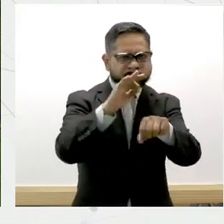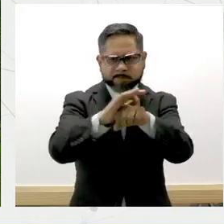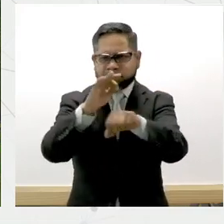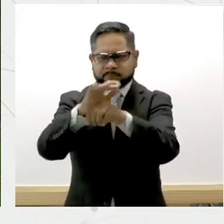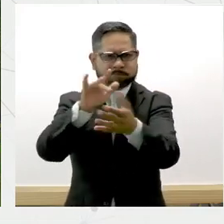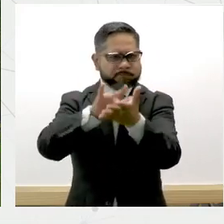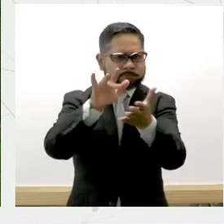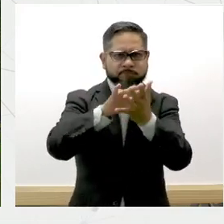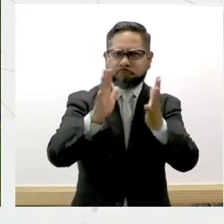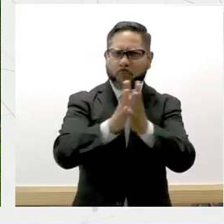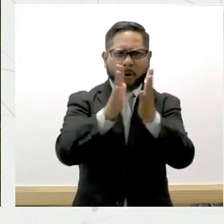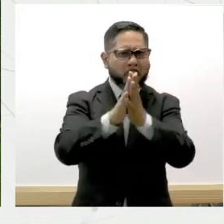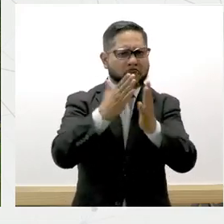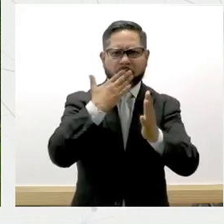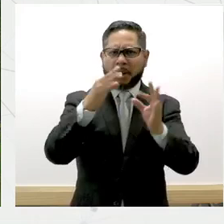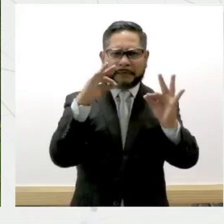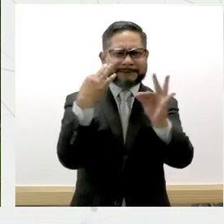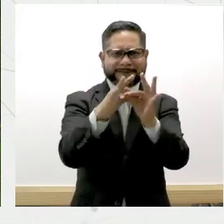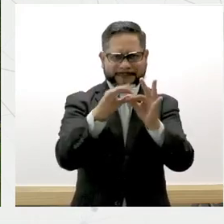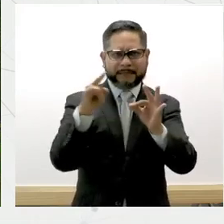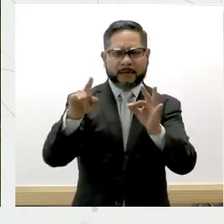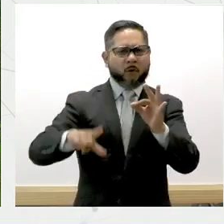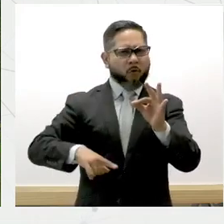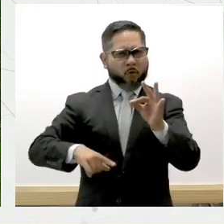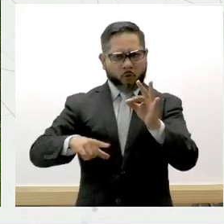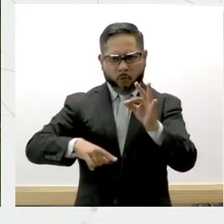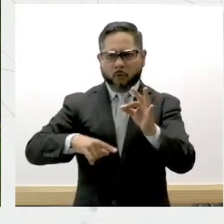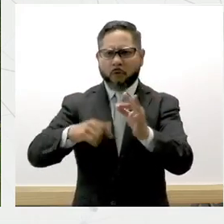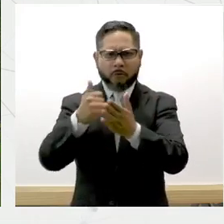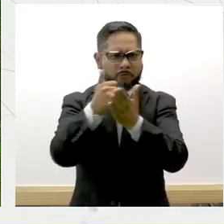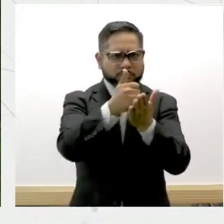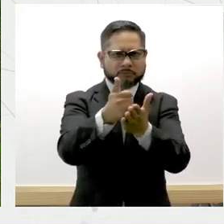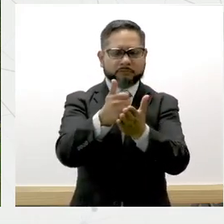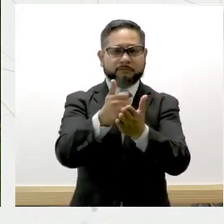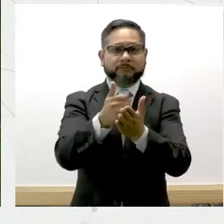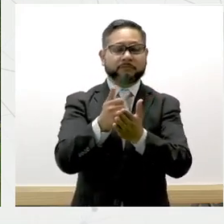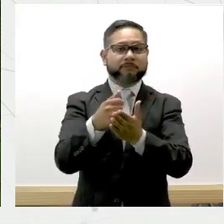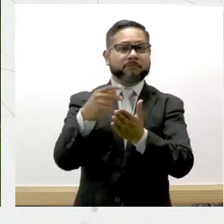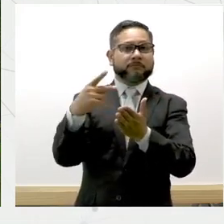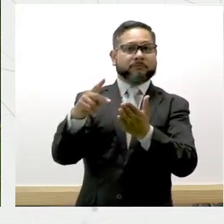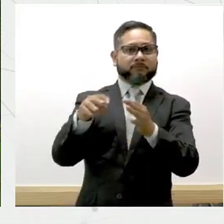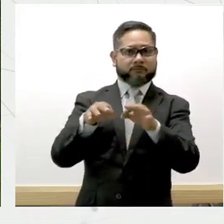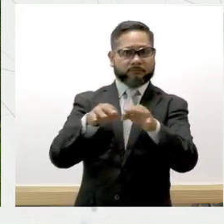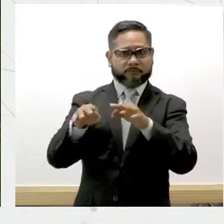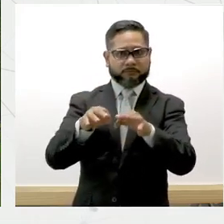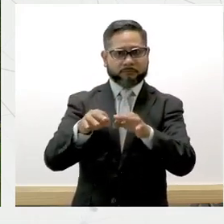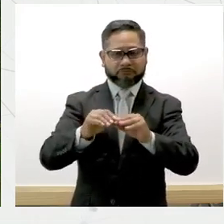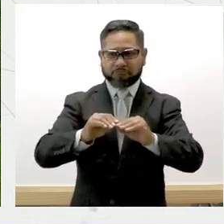y efectiva en el ámbito gubernamental. Su trabajo es un claro testimonio,